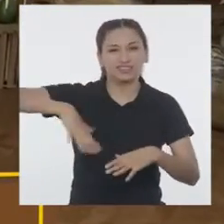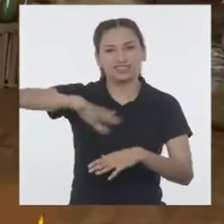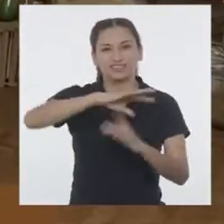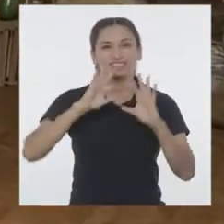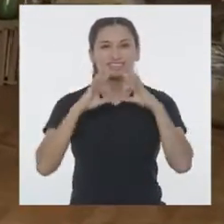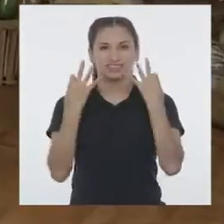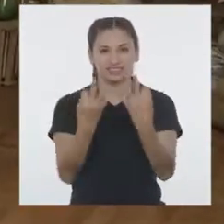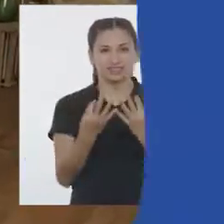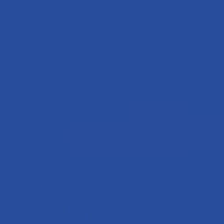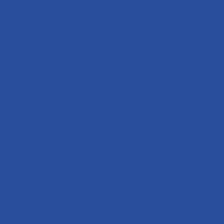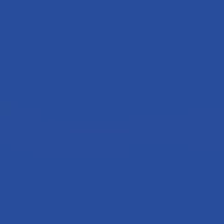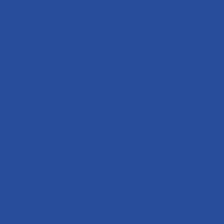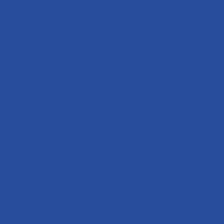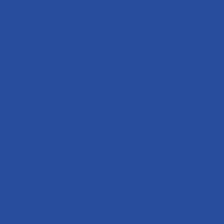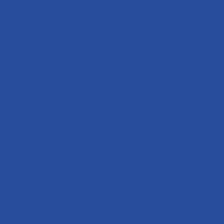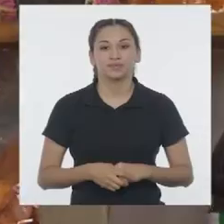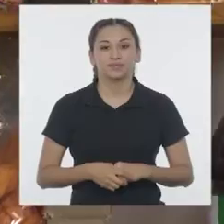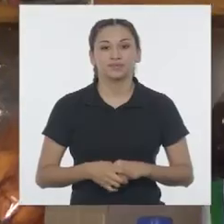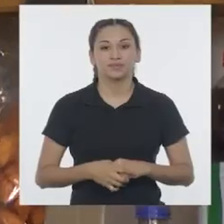en familia.